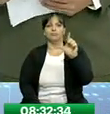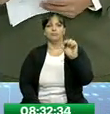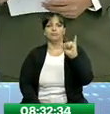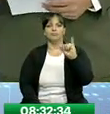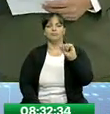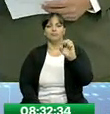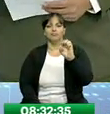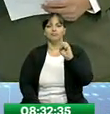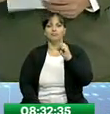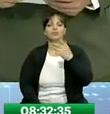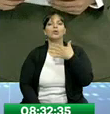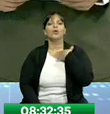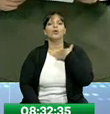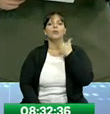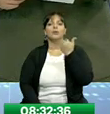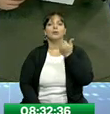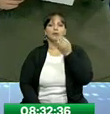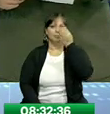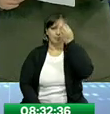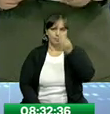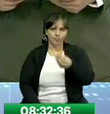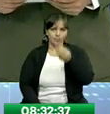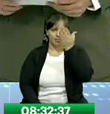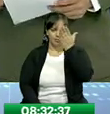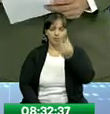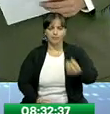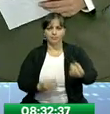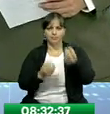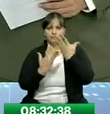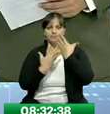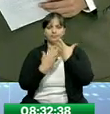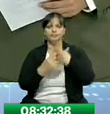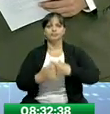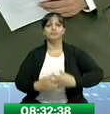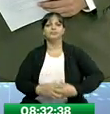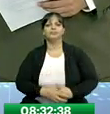cómo le van buenos días donde se encuentren cuál es la información que nos tiene